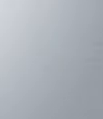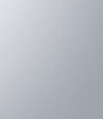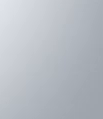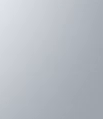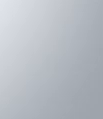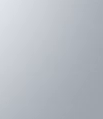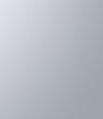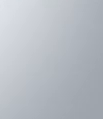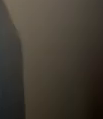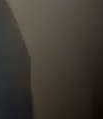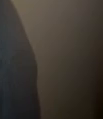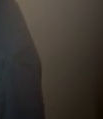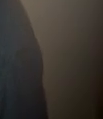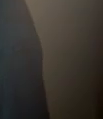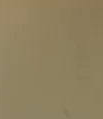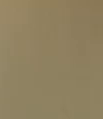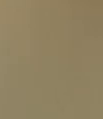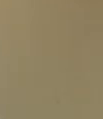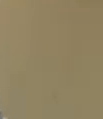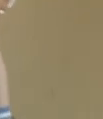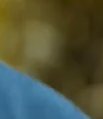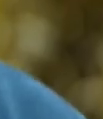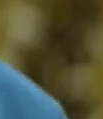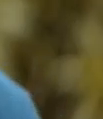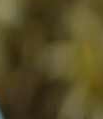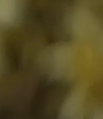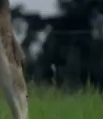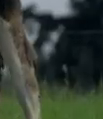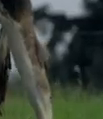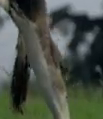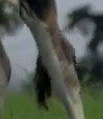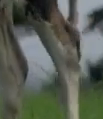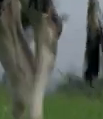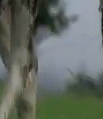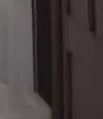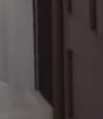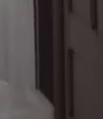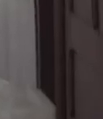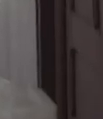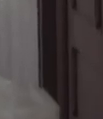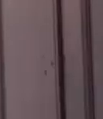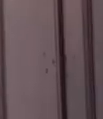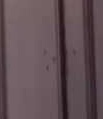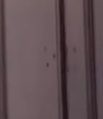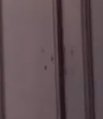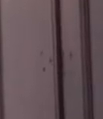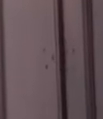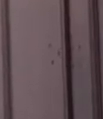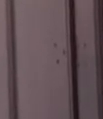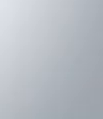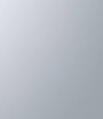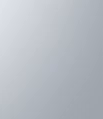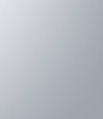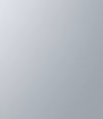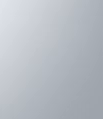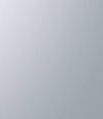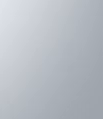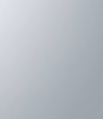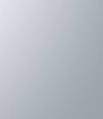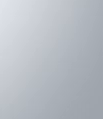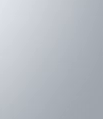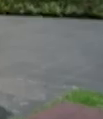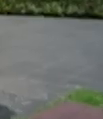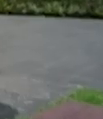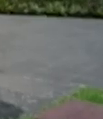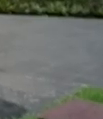Lo dice Costa Rica. En mi casa somos 4. Ahora trabajo en casa y vendo natilla. Lo dice